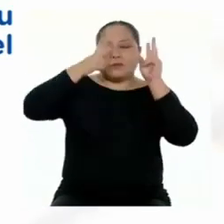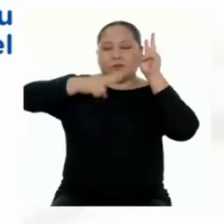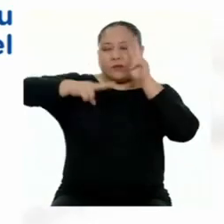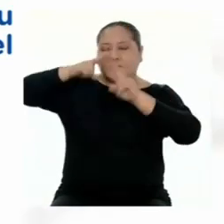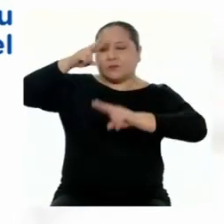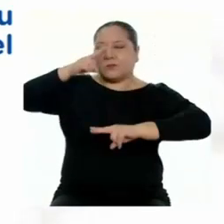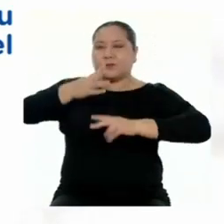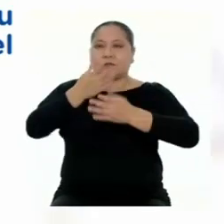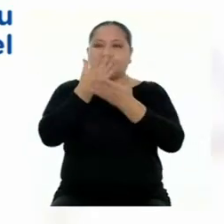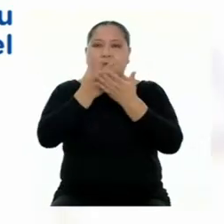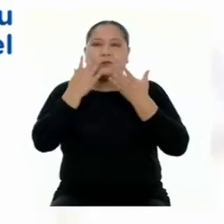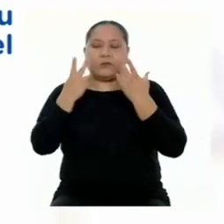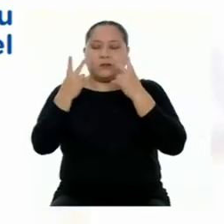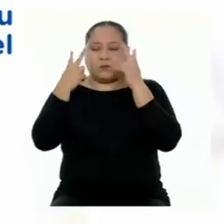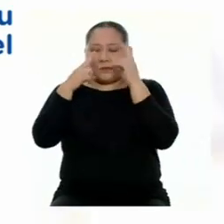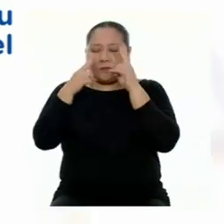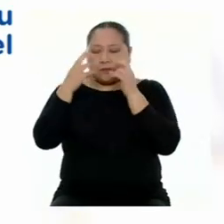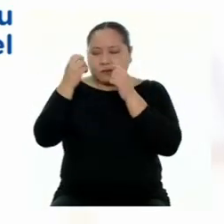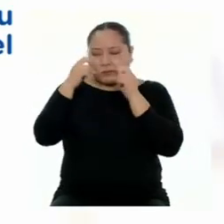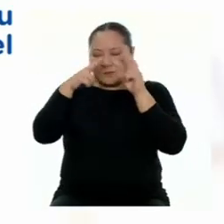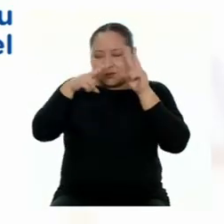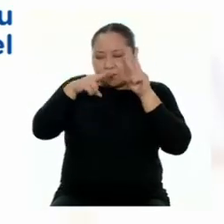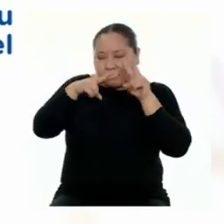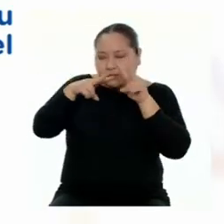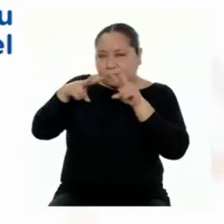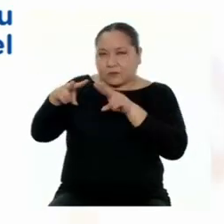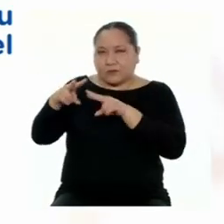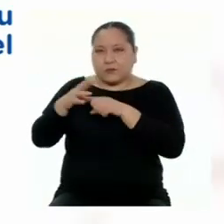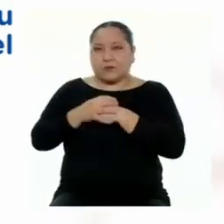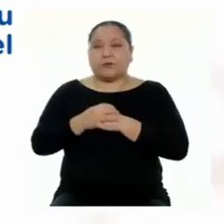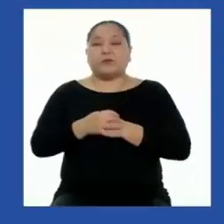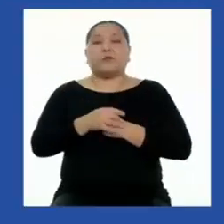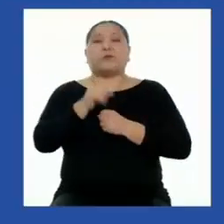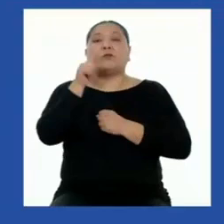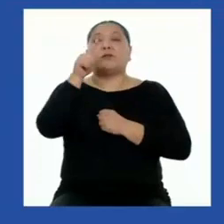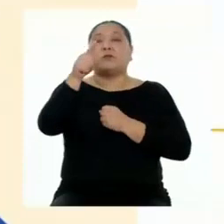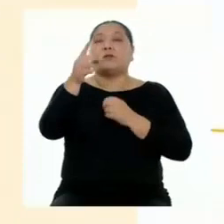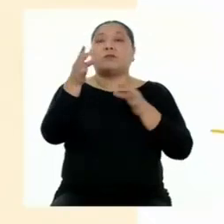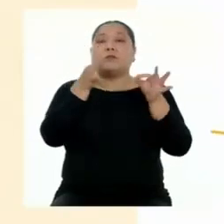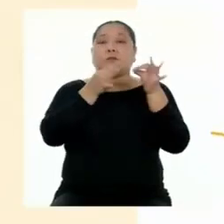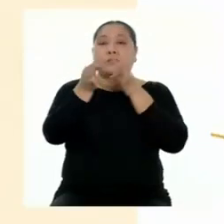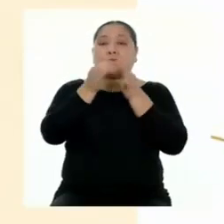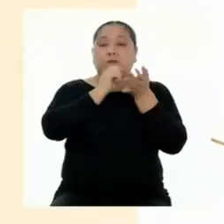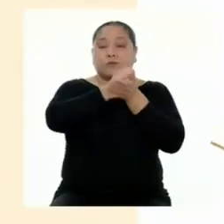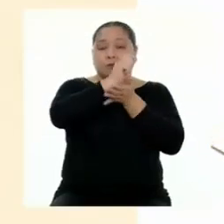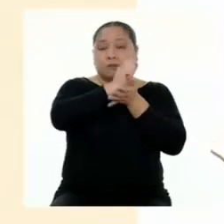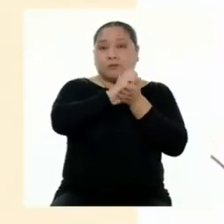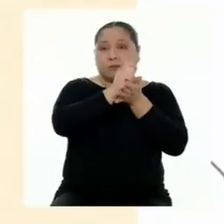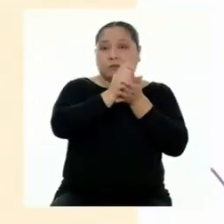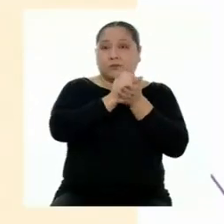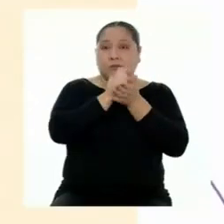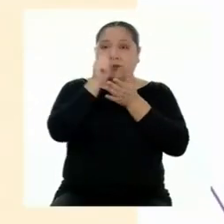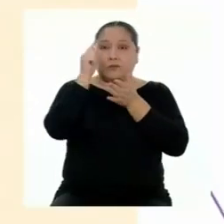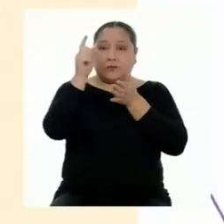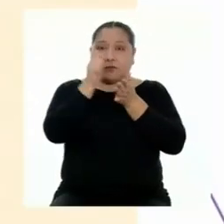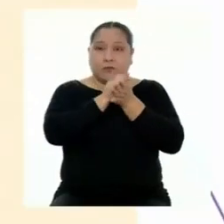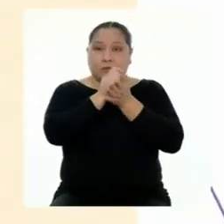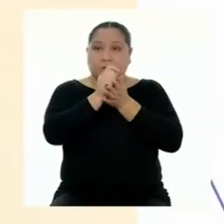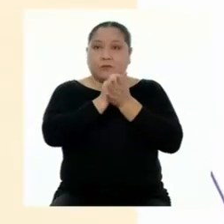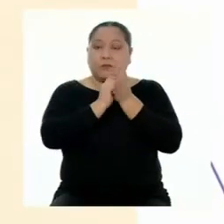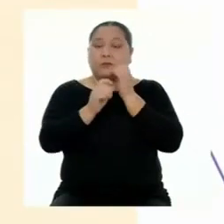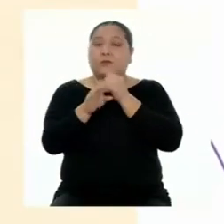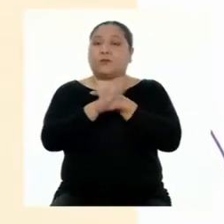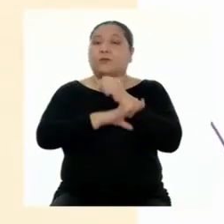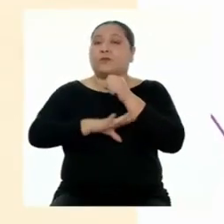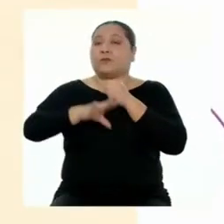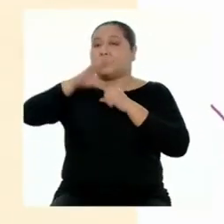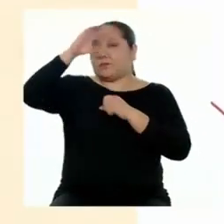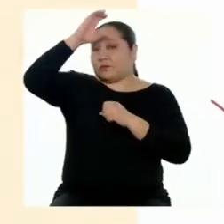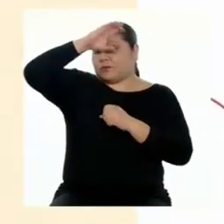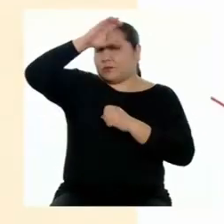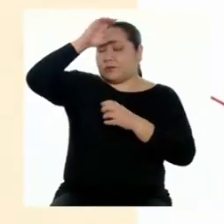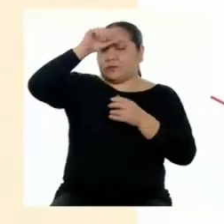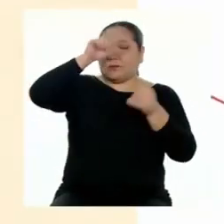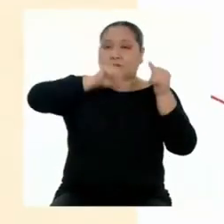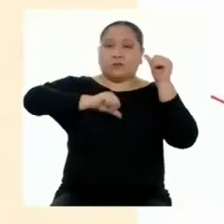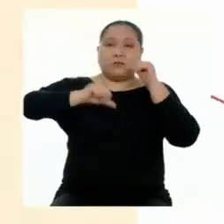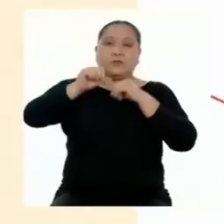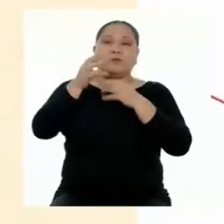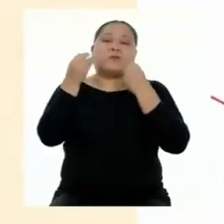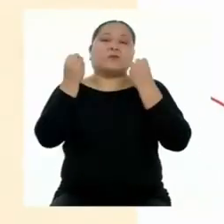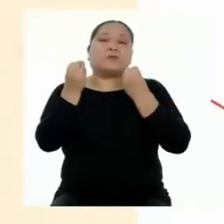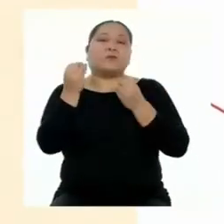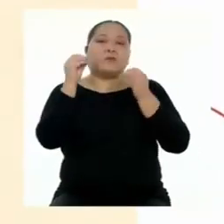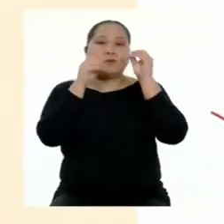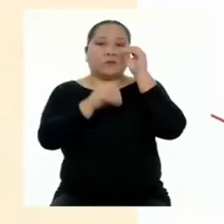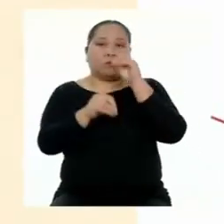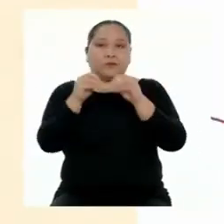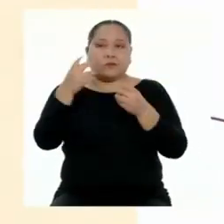evaluación, que son los aspectos con los que debe cumplir tu explicación. Explicarás sobre la base de conocimientos científicos cómo